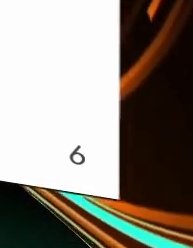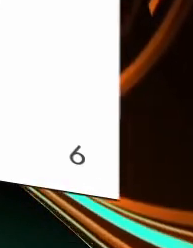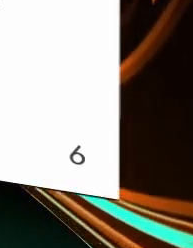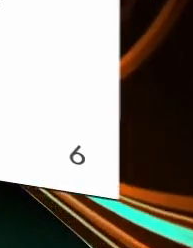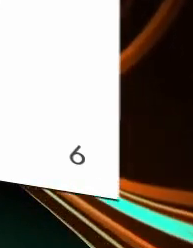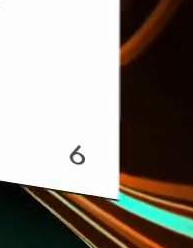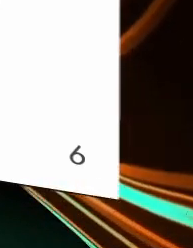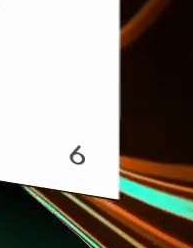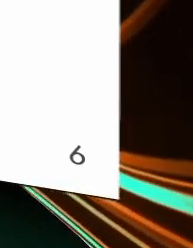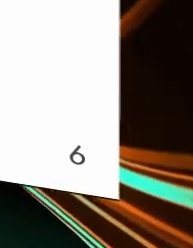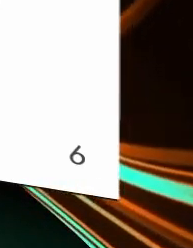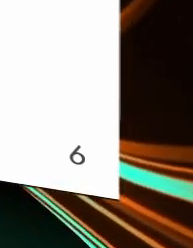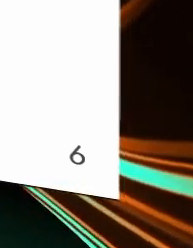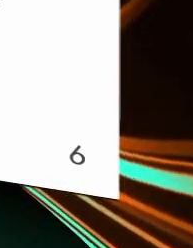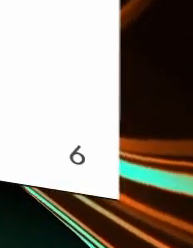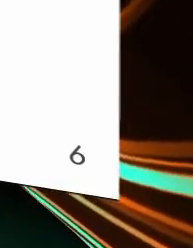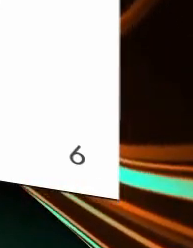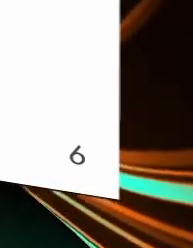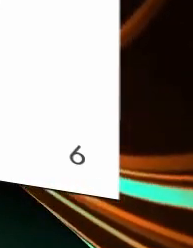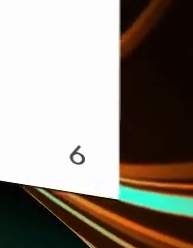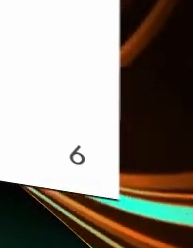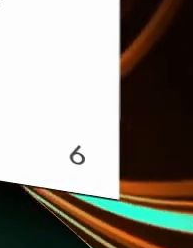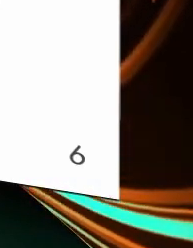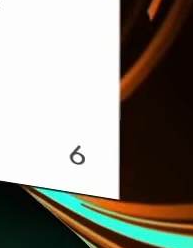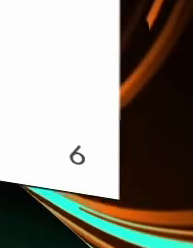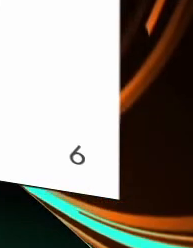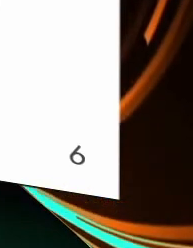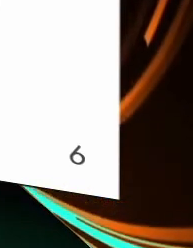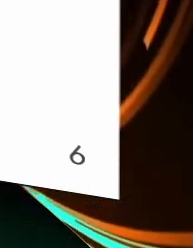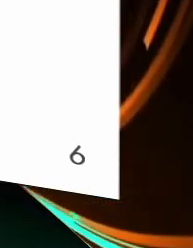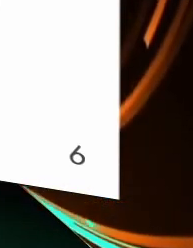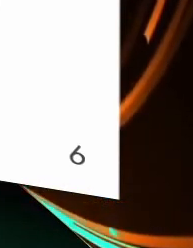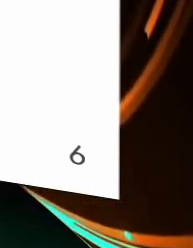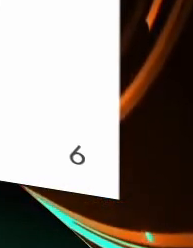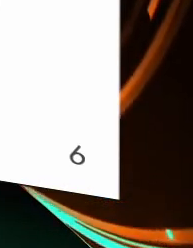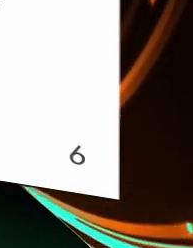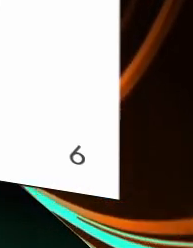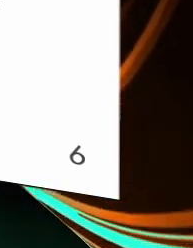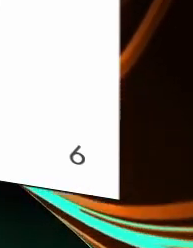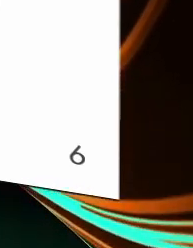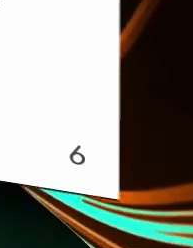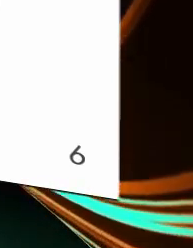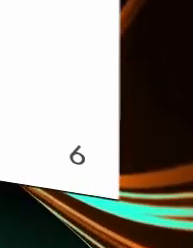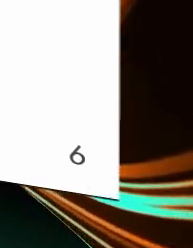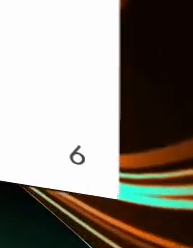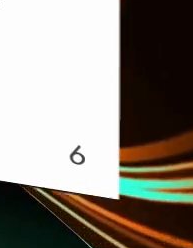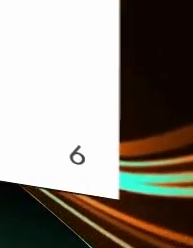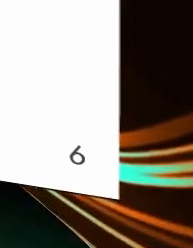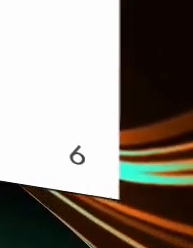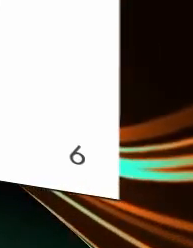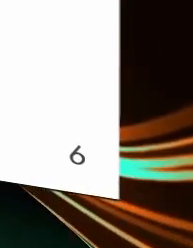de HVAC, de aire acondicionado, para mantener las salas eléctricas, por ejemplo.